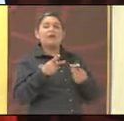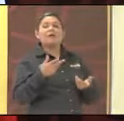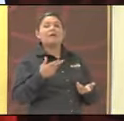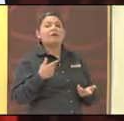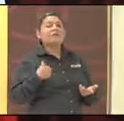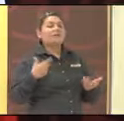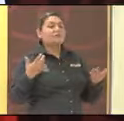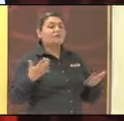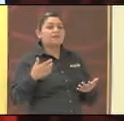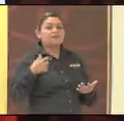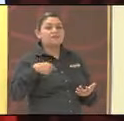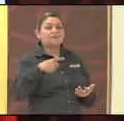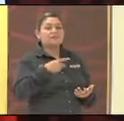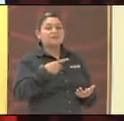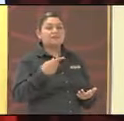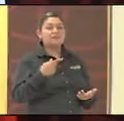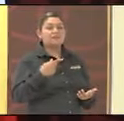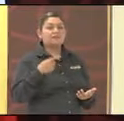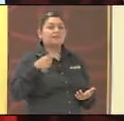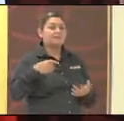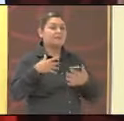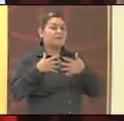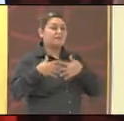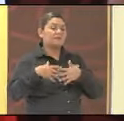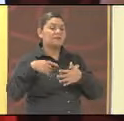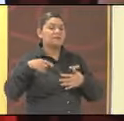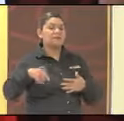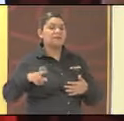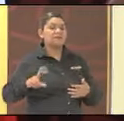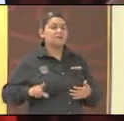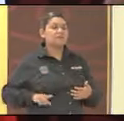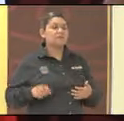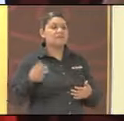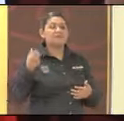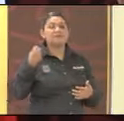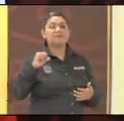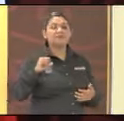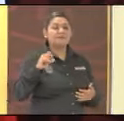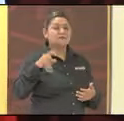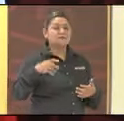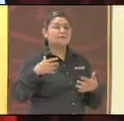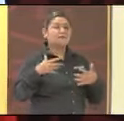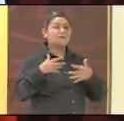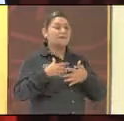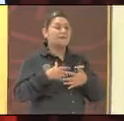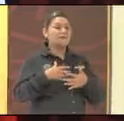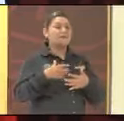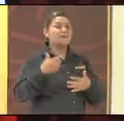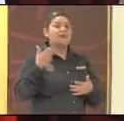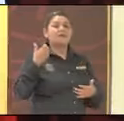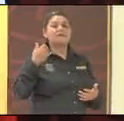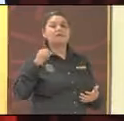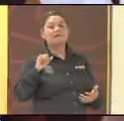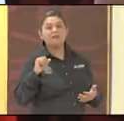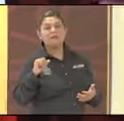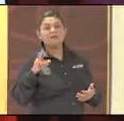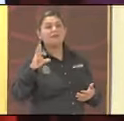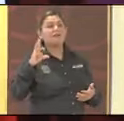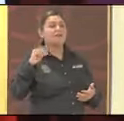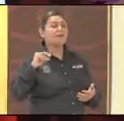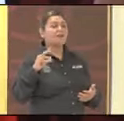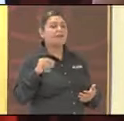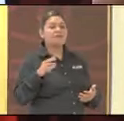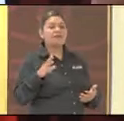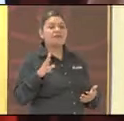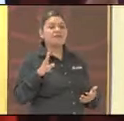así sea personal para un empleado municipal, o así sea para una cooperativa, o así sea para alguien en